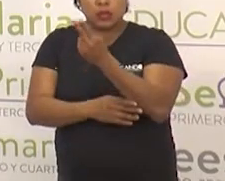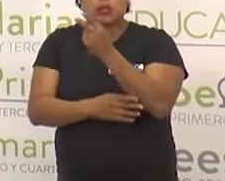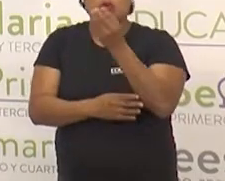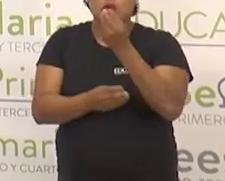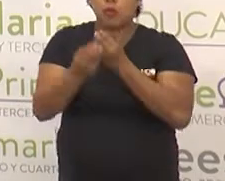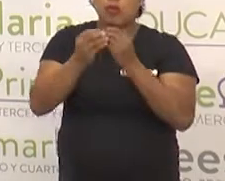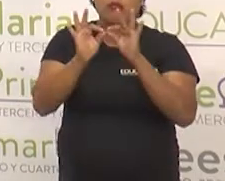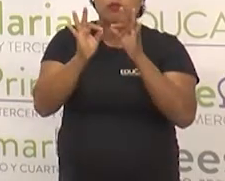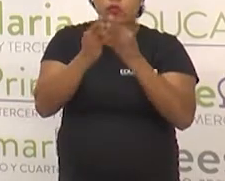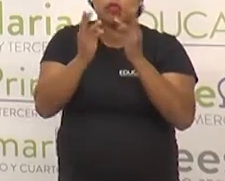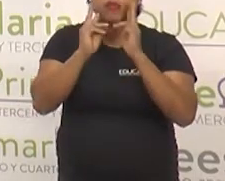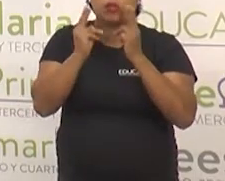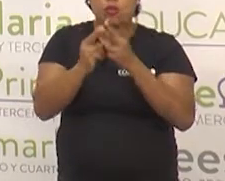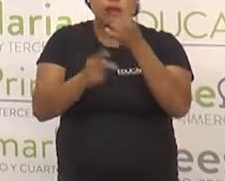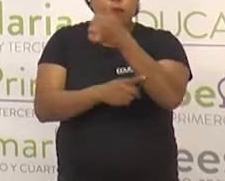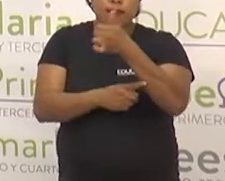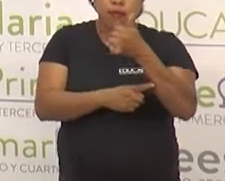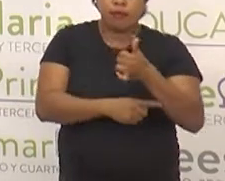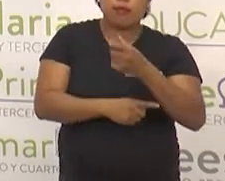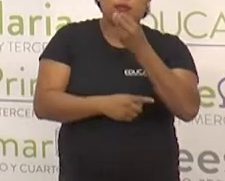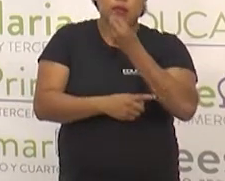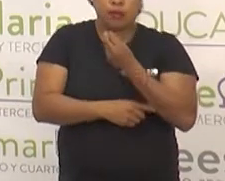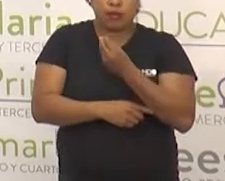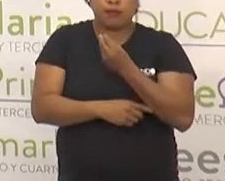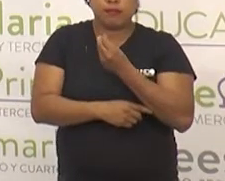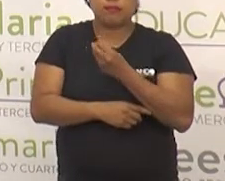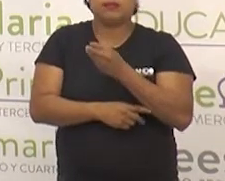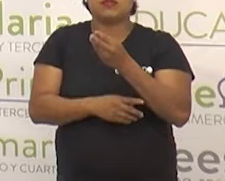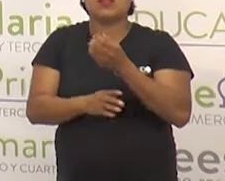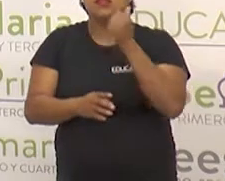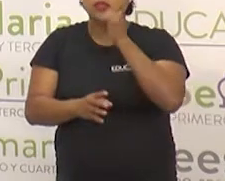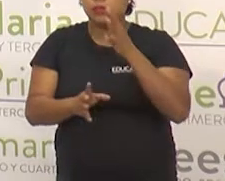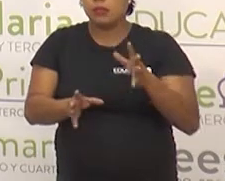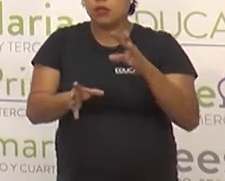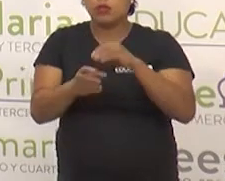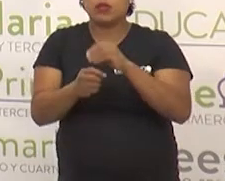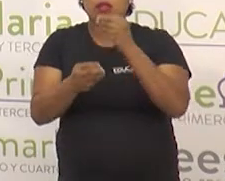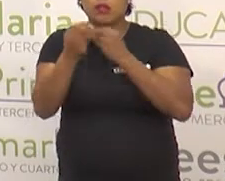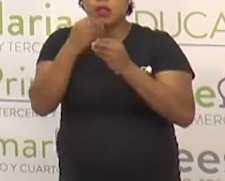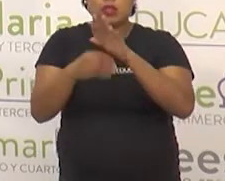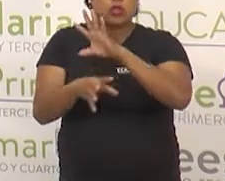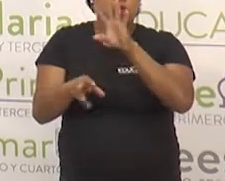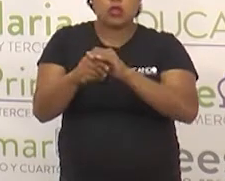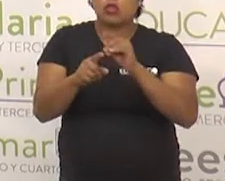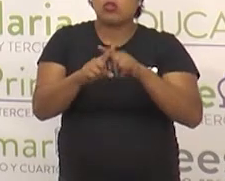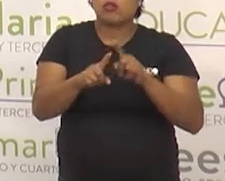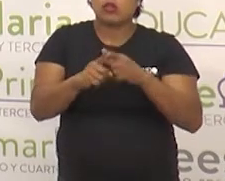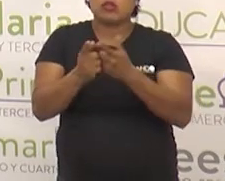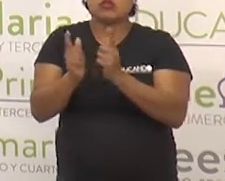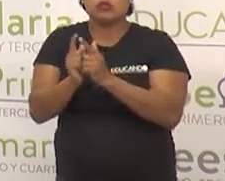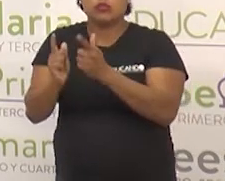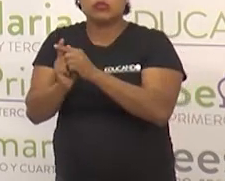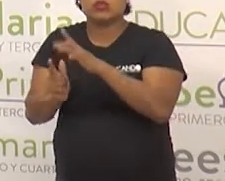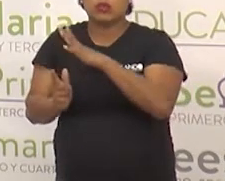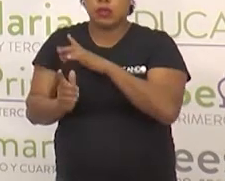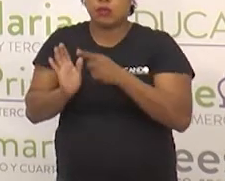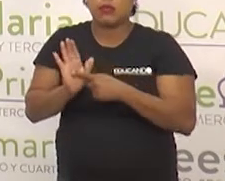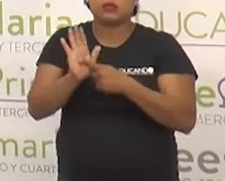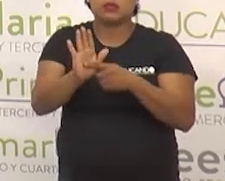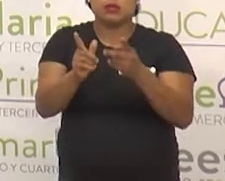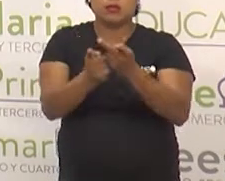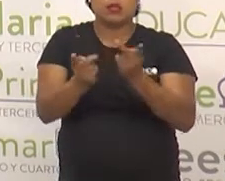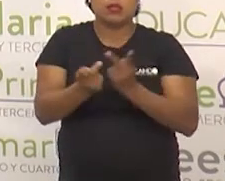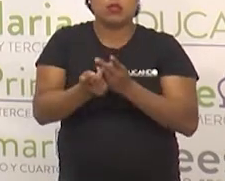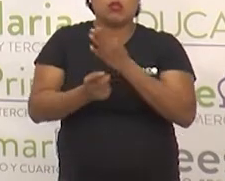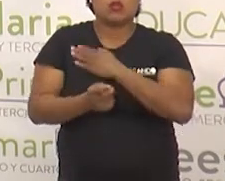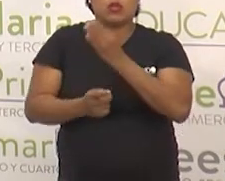necesario comer frutas y verduras en cada comida. Hay que incluir alimentos de todos los grupos que presenta